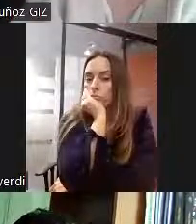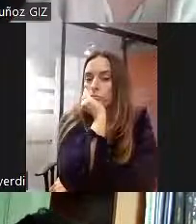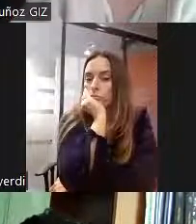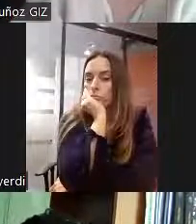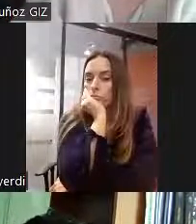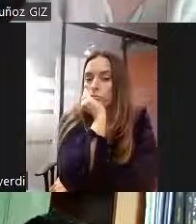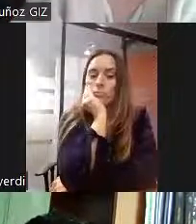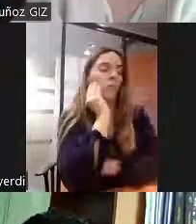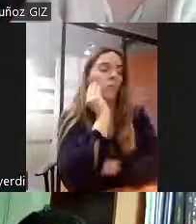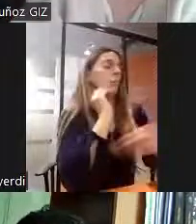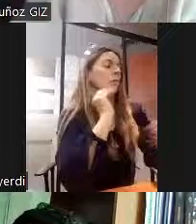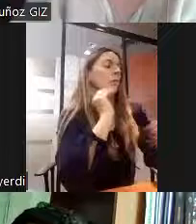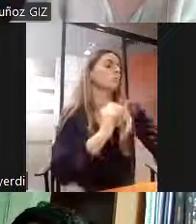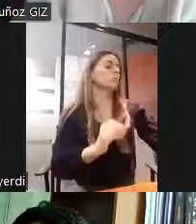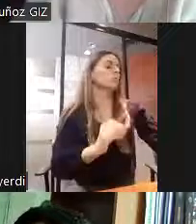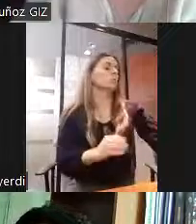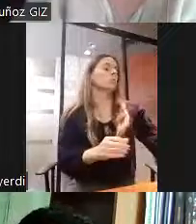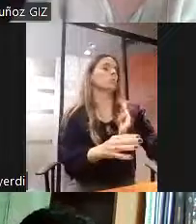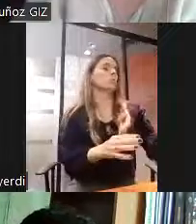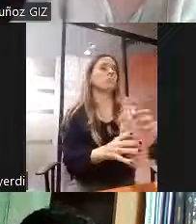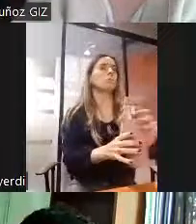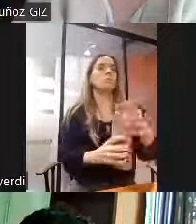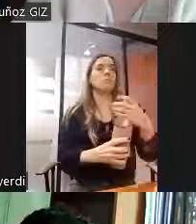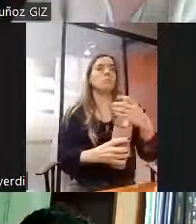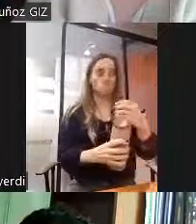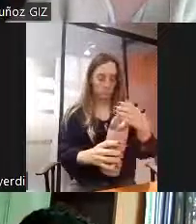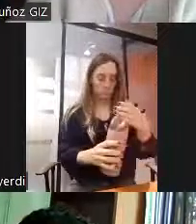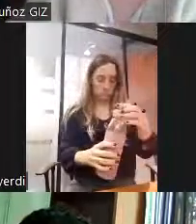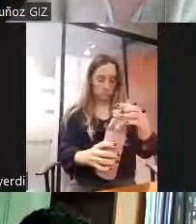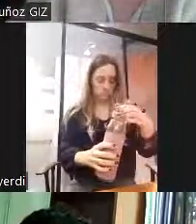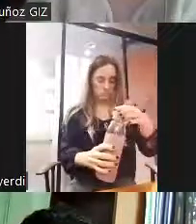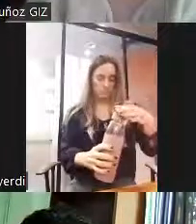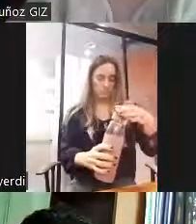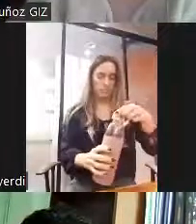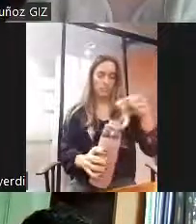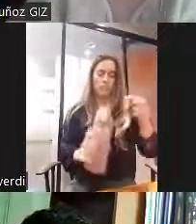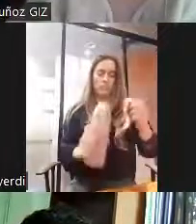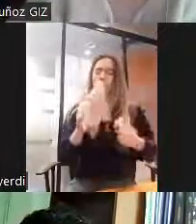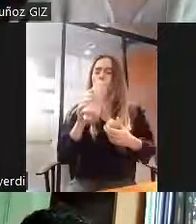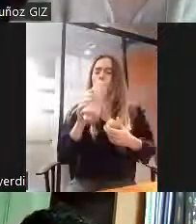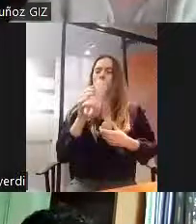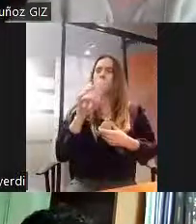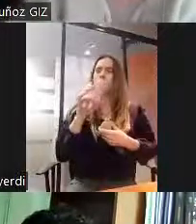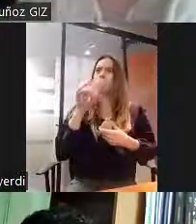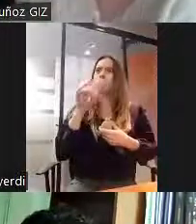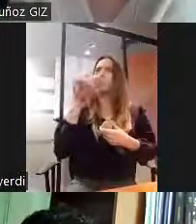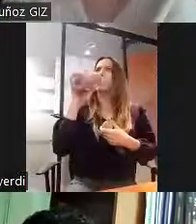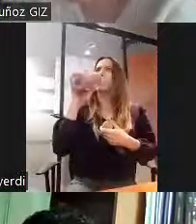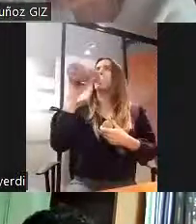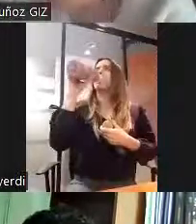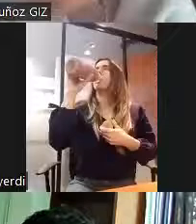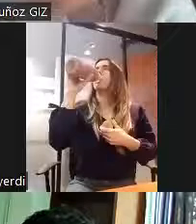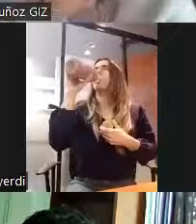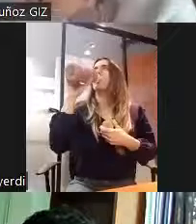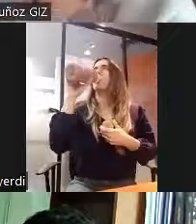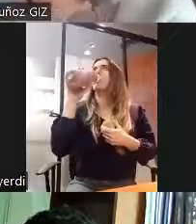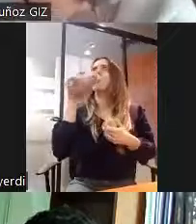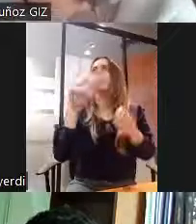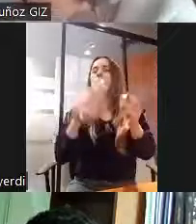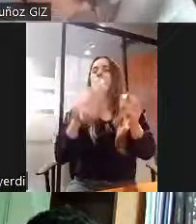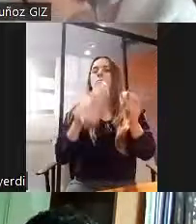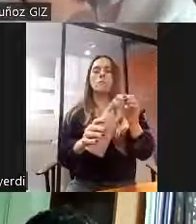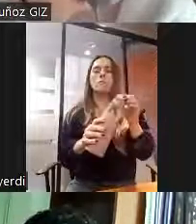de la latencia, una sensibilidad frente al conflicto, un acercamiento a un conflicto,